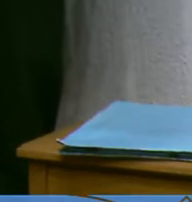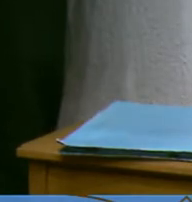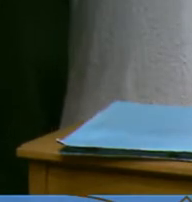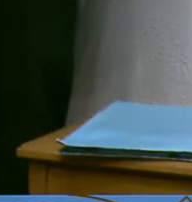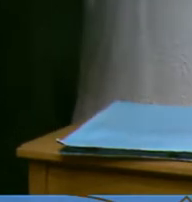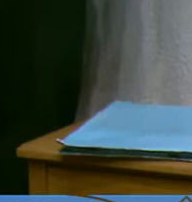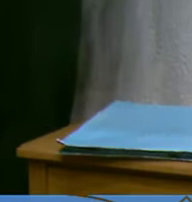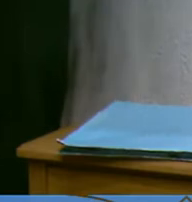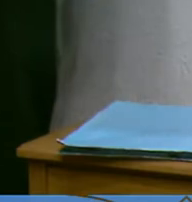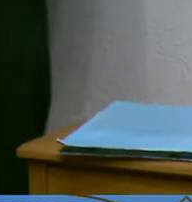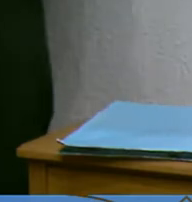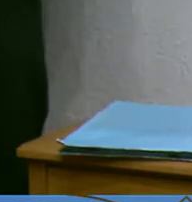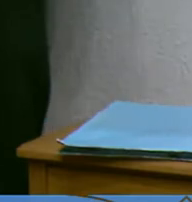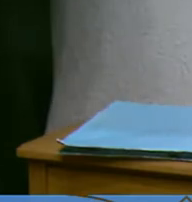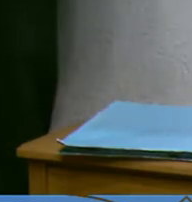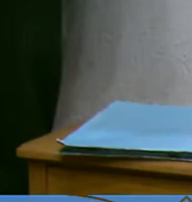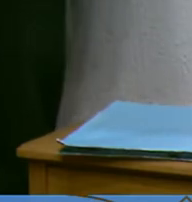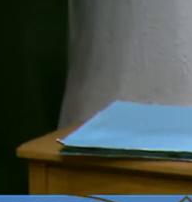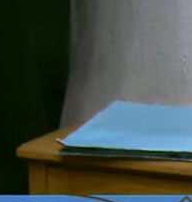confianza.